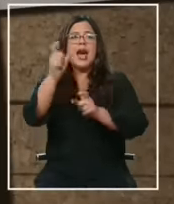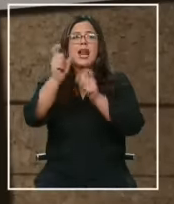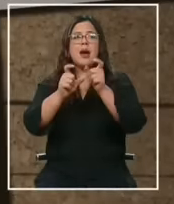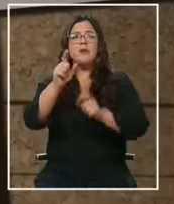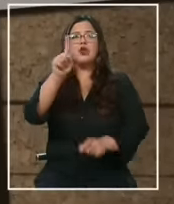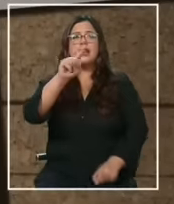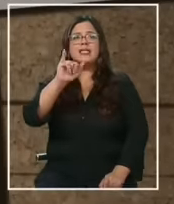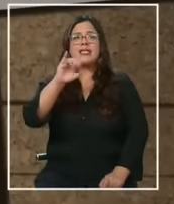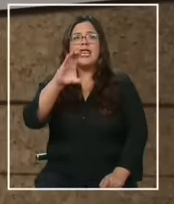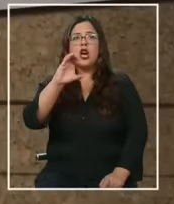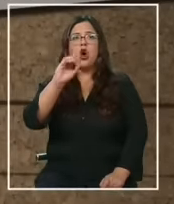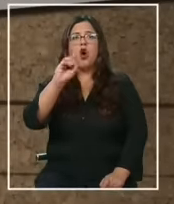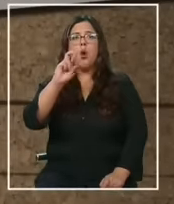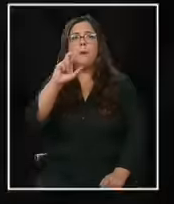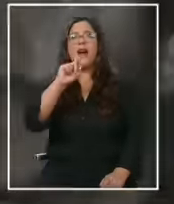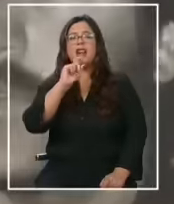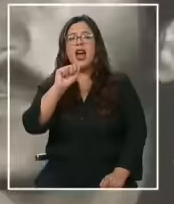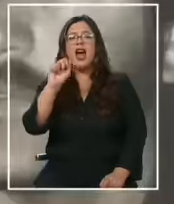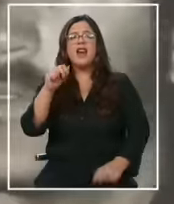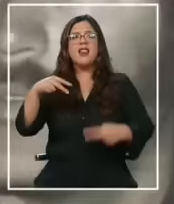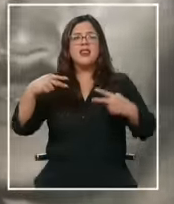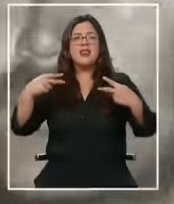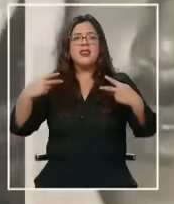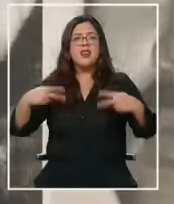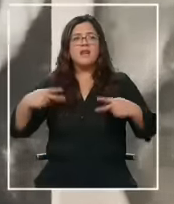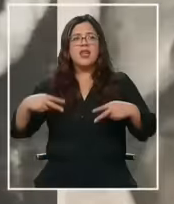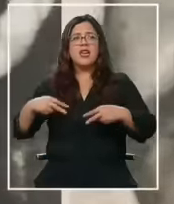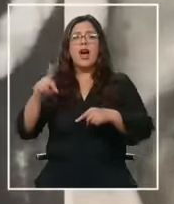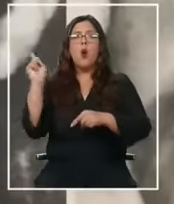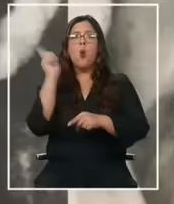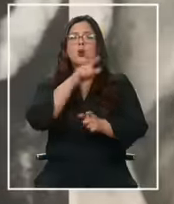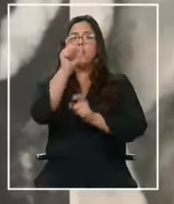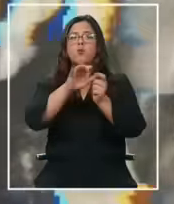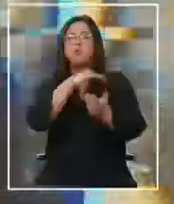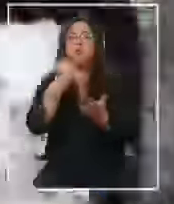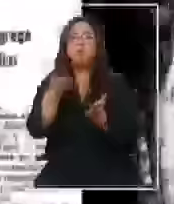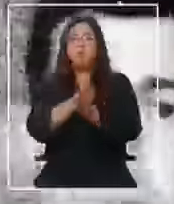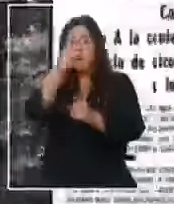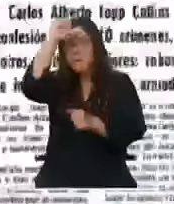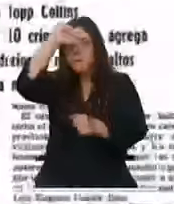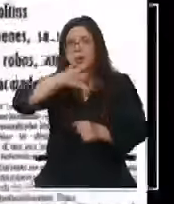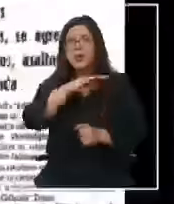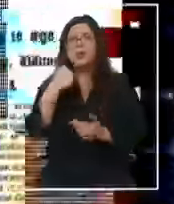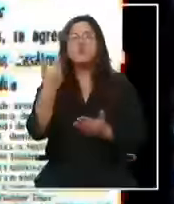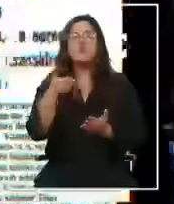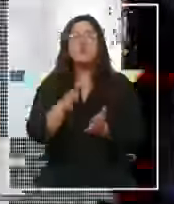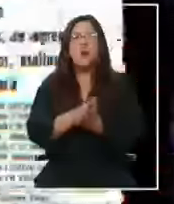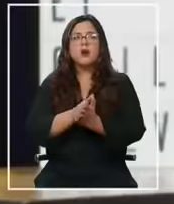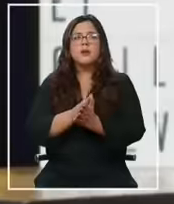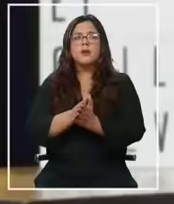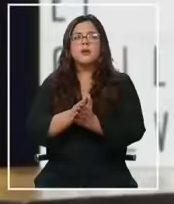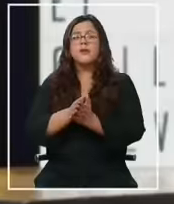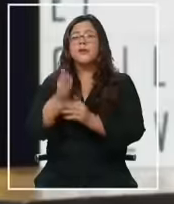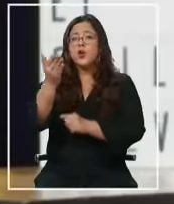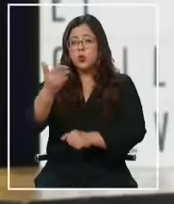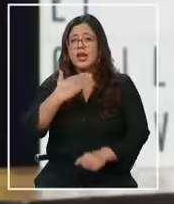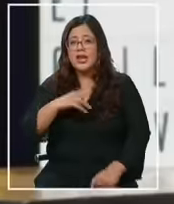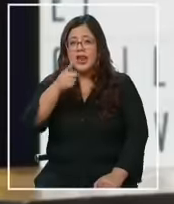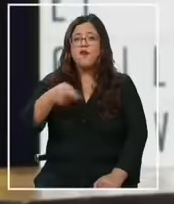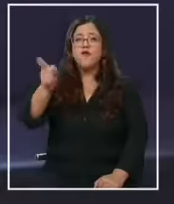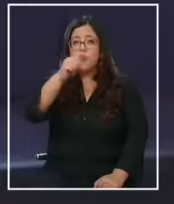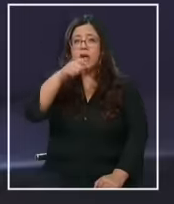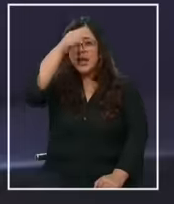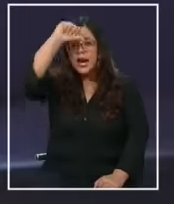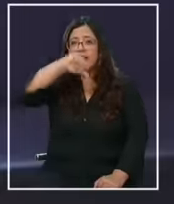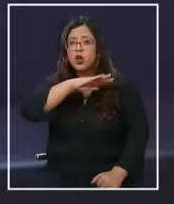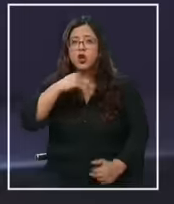Viña en 1985. Fueron los últimos ejecutados en Chile tras ser condenados a pena de muerte. ¿Usted reinstalaría la pena de muerte en Chile?